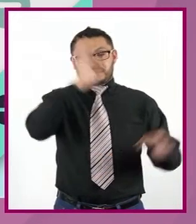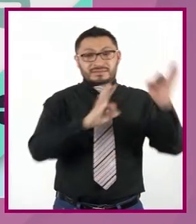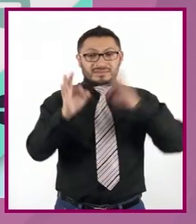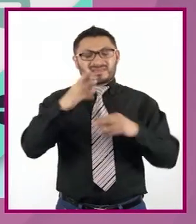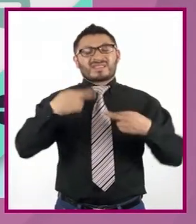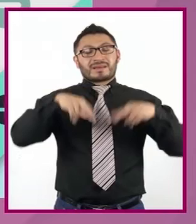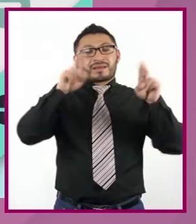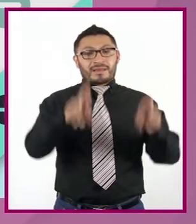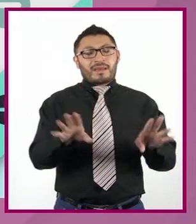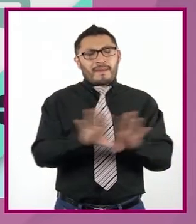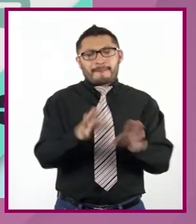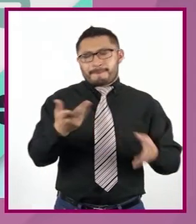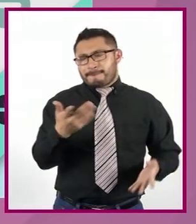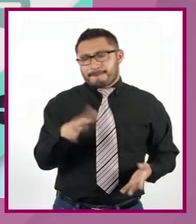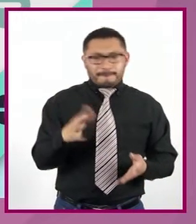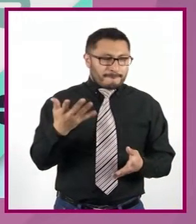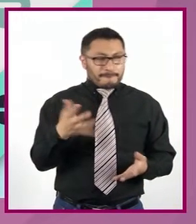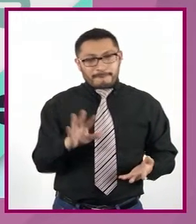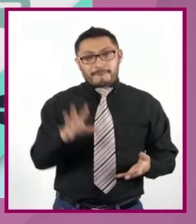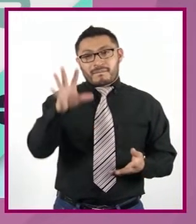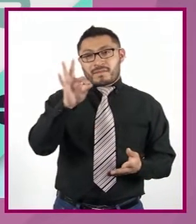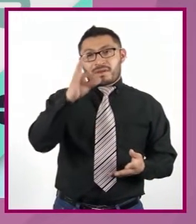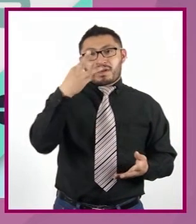que representa aproximadamente